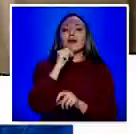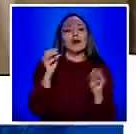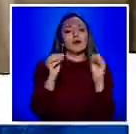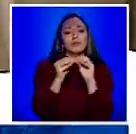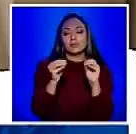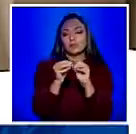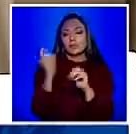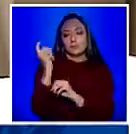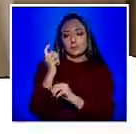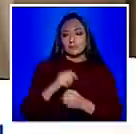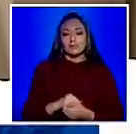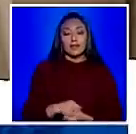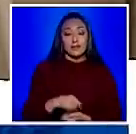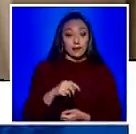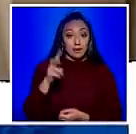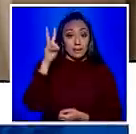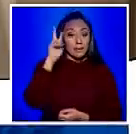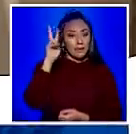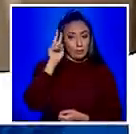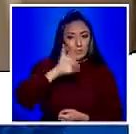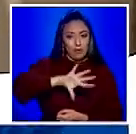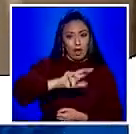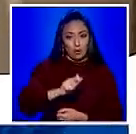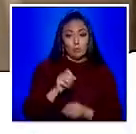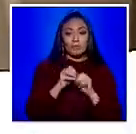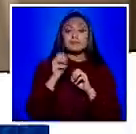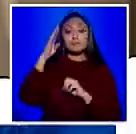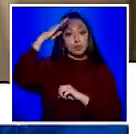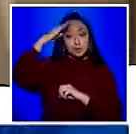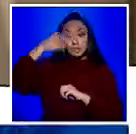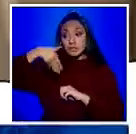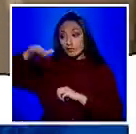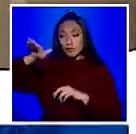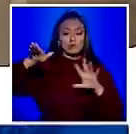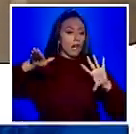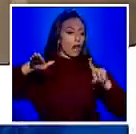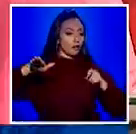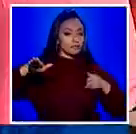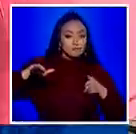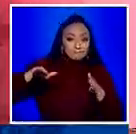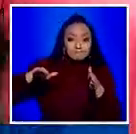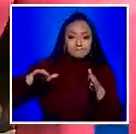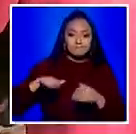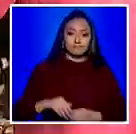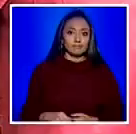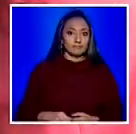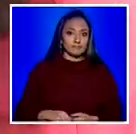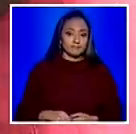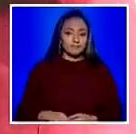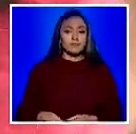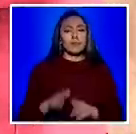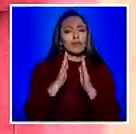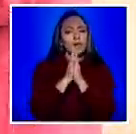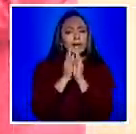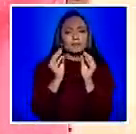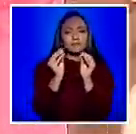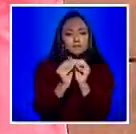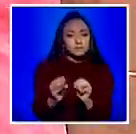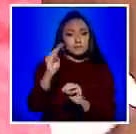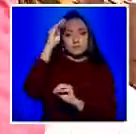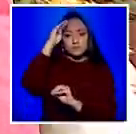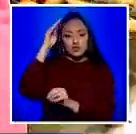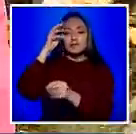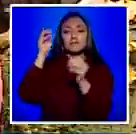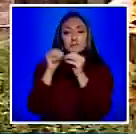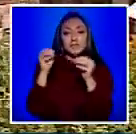el ladrón es más astuto que yo así a veces es el momento aquellos no están pues ellos pasó vienen de ahí que solicitan más resguardo policial